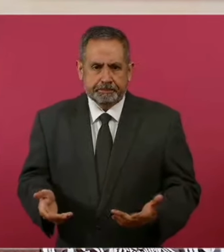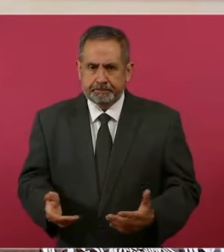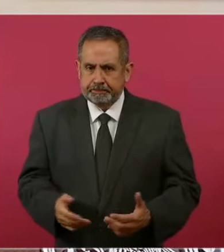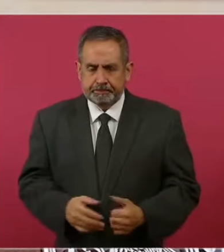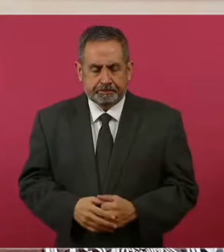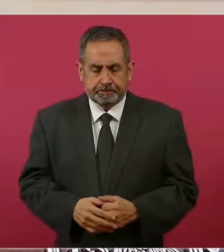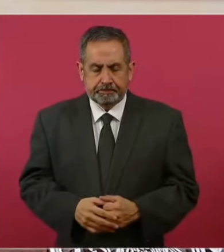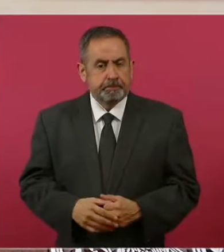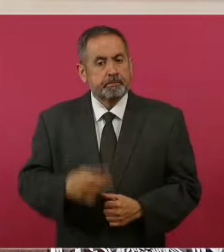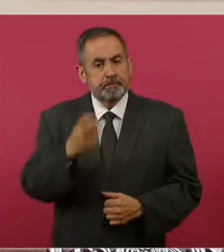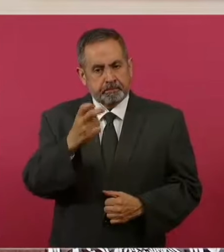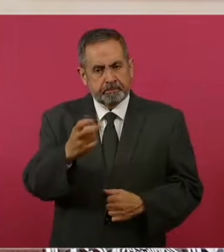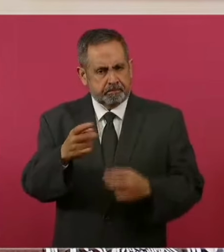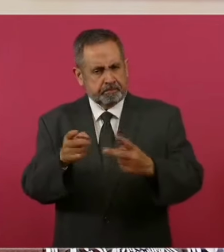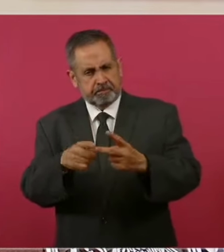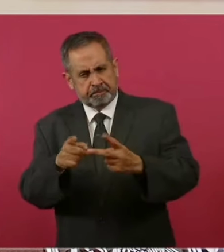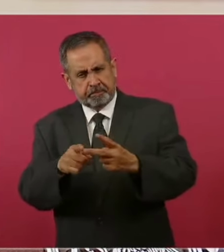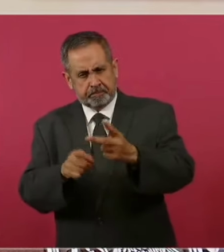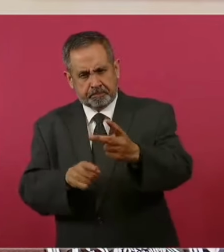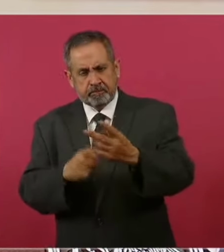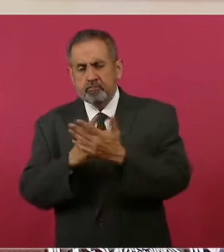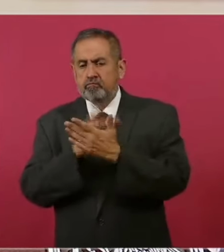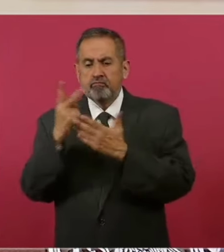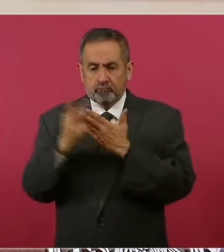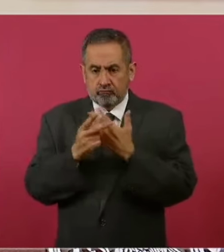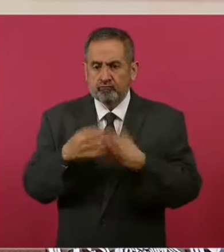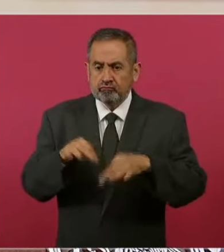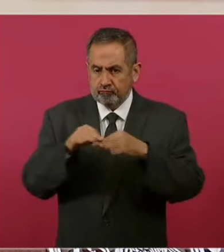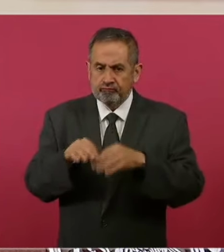Entonces, ese es el segundo programa.